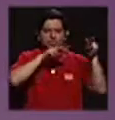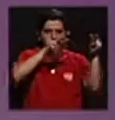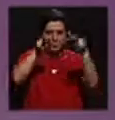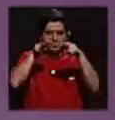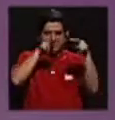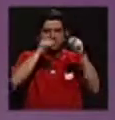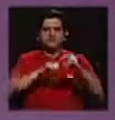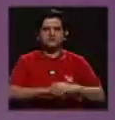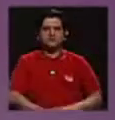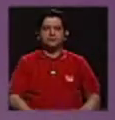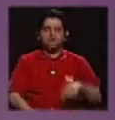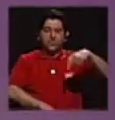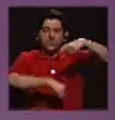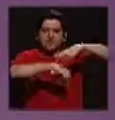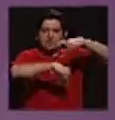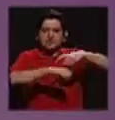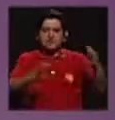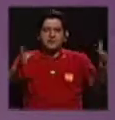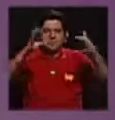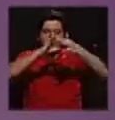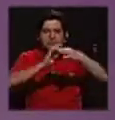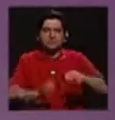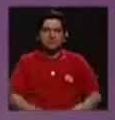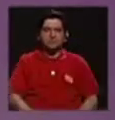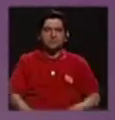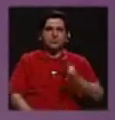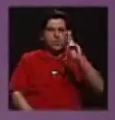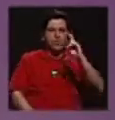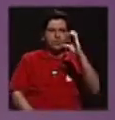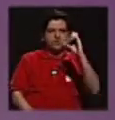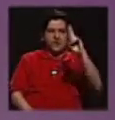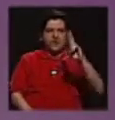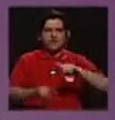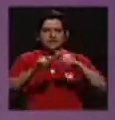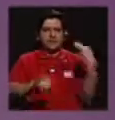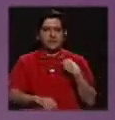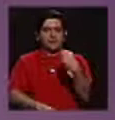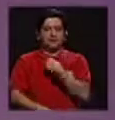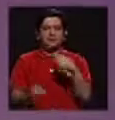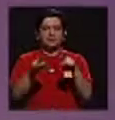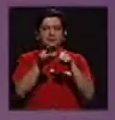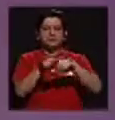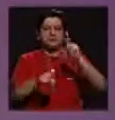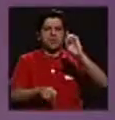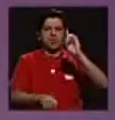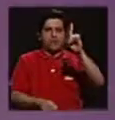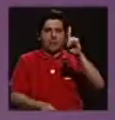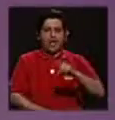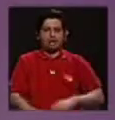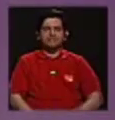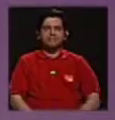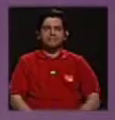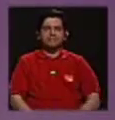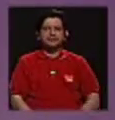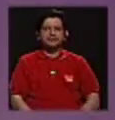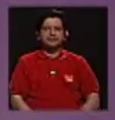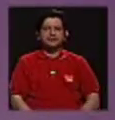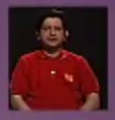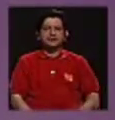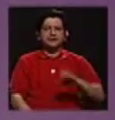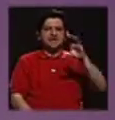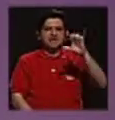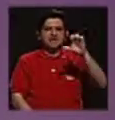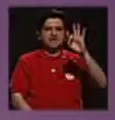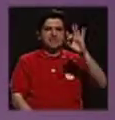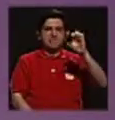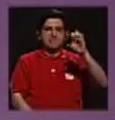observatorio. En este momento la coordinación la tiene la Universidad de Costa Rica, pero está integrada también la UNED, la Universidad Estatal a Distancia, está